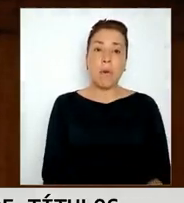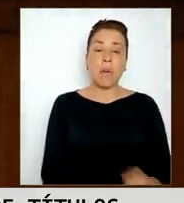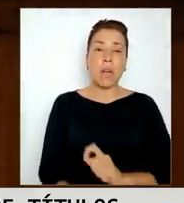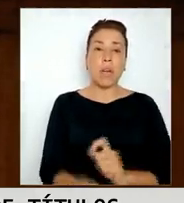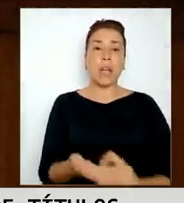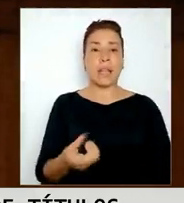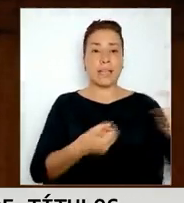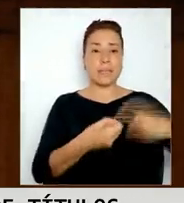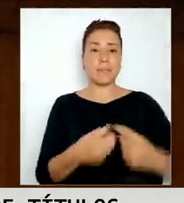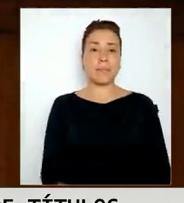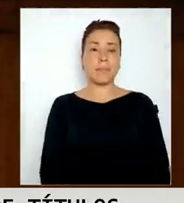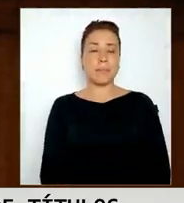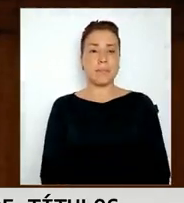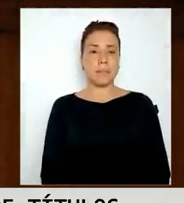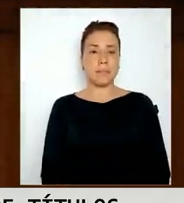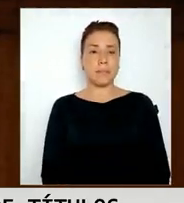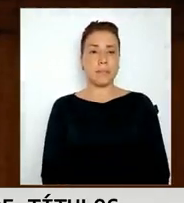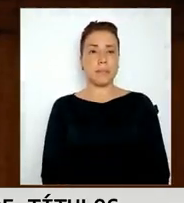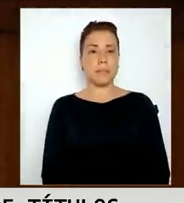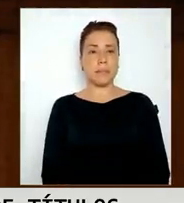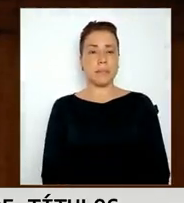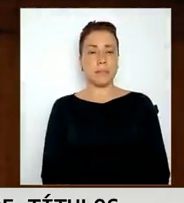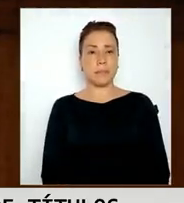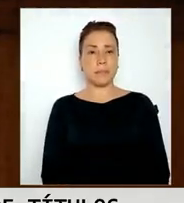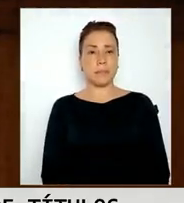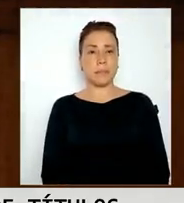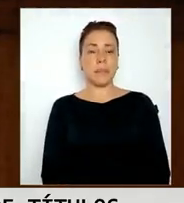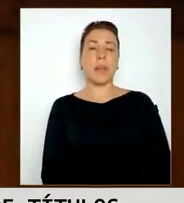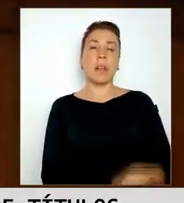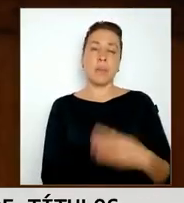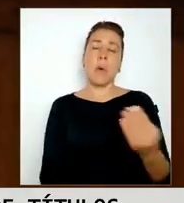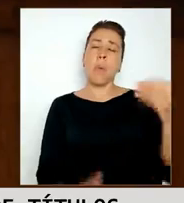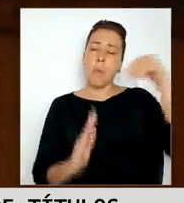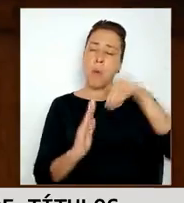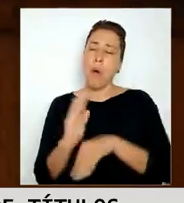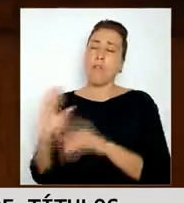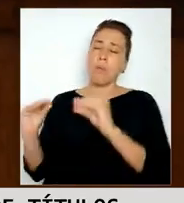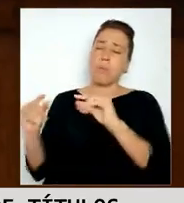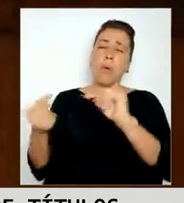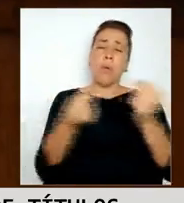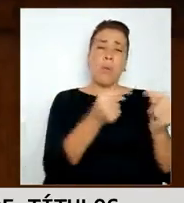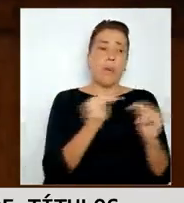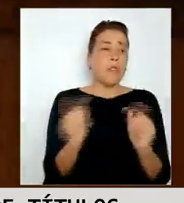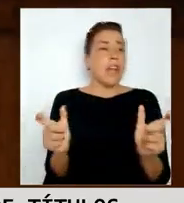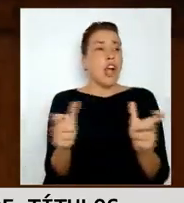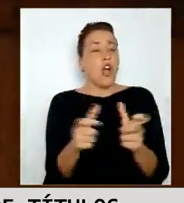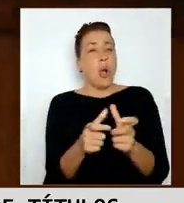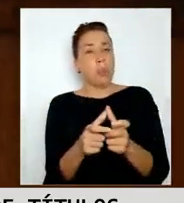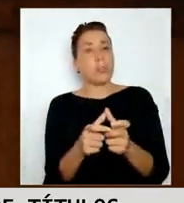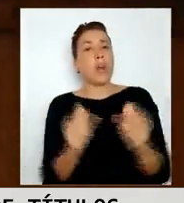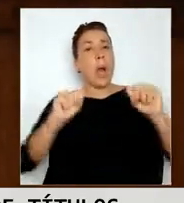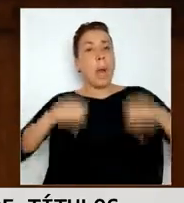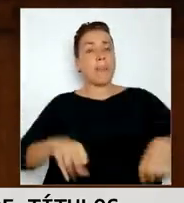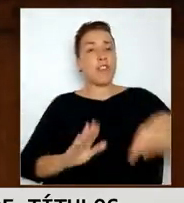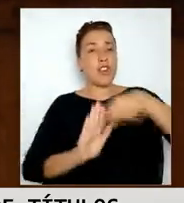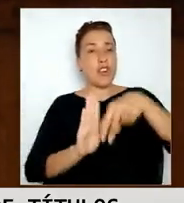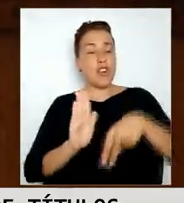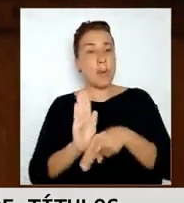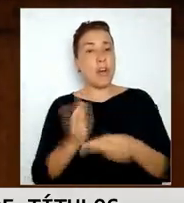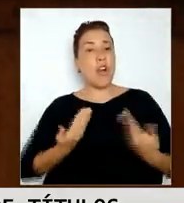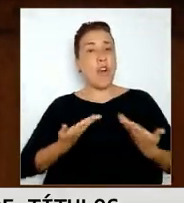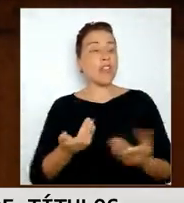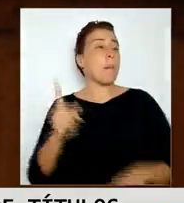Finalmente y luego de un profundo debate la comisión procedió a probar la norma propuesta por mayoría de votos